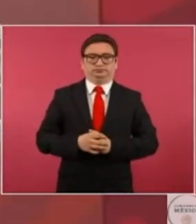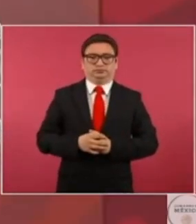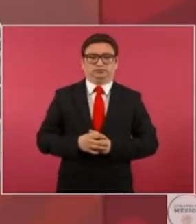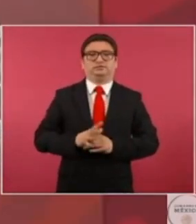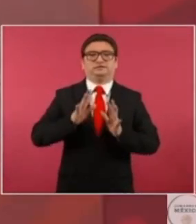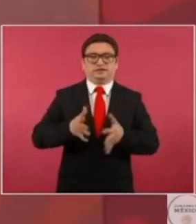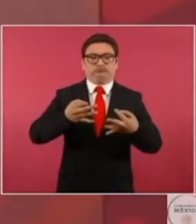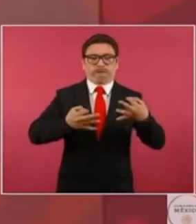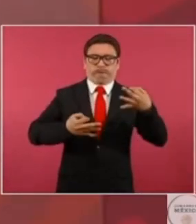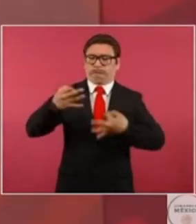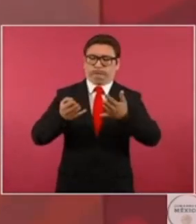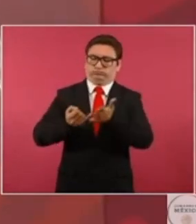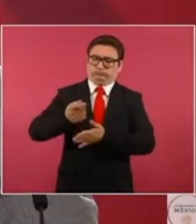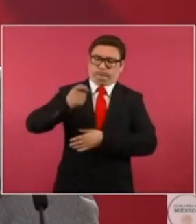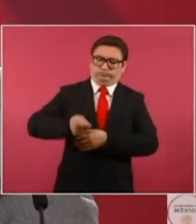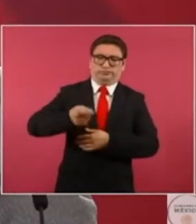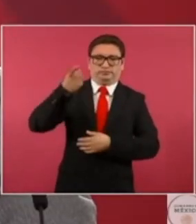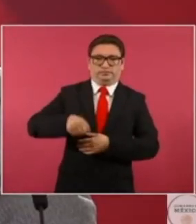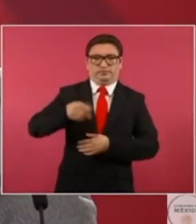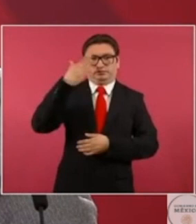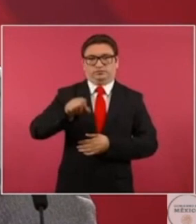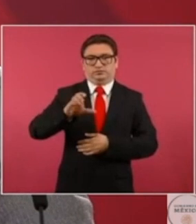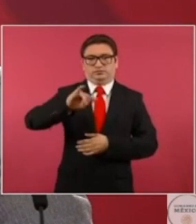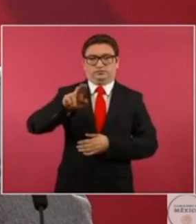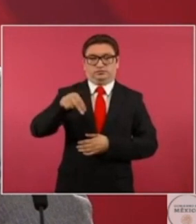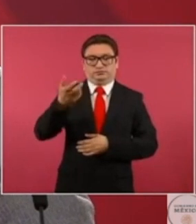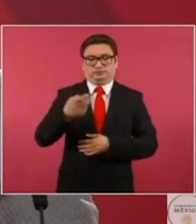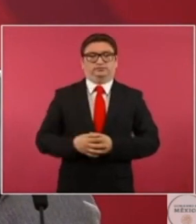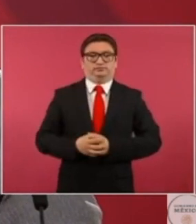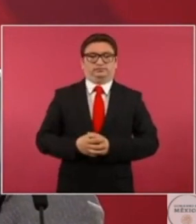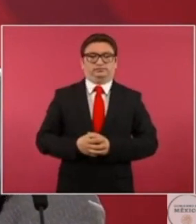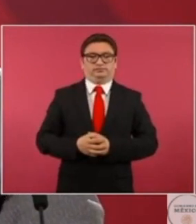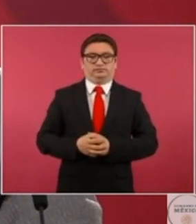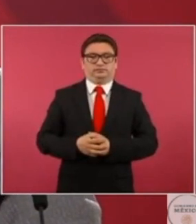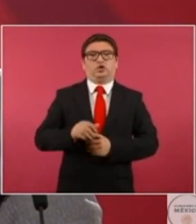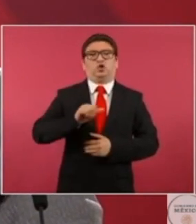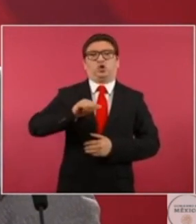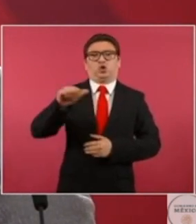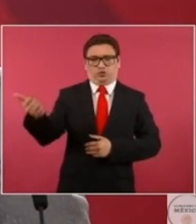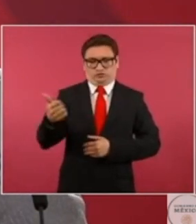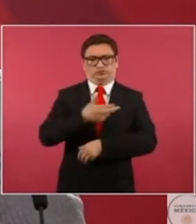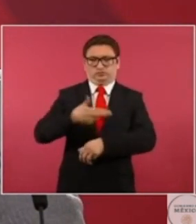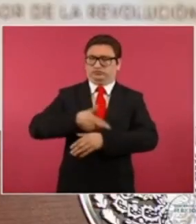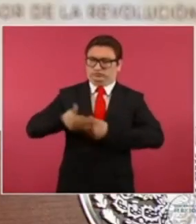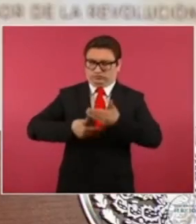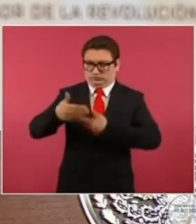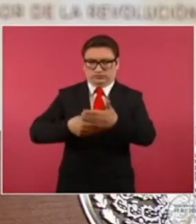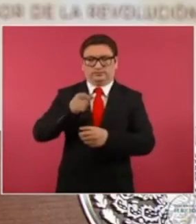cosa juzgada la resolución de la Suprema Corte. Hay otros procesos legales,